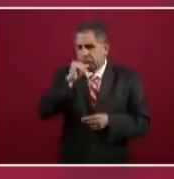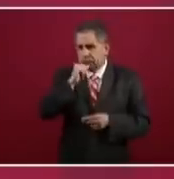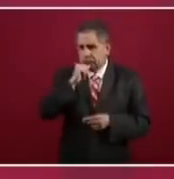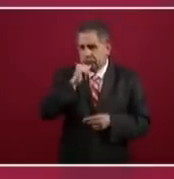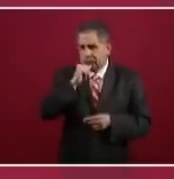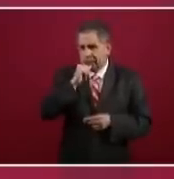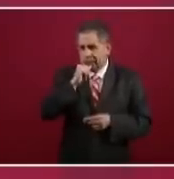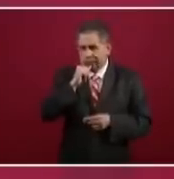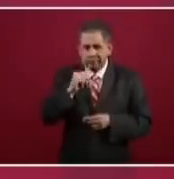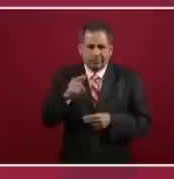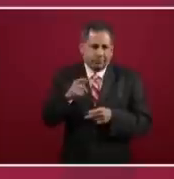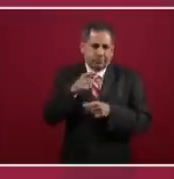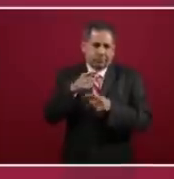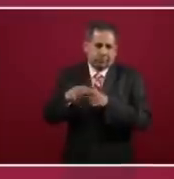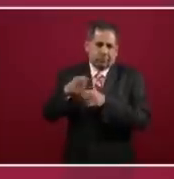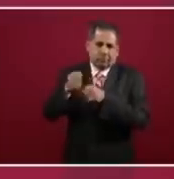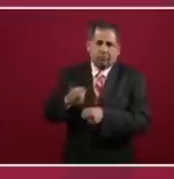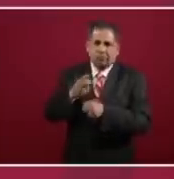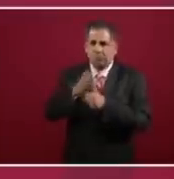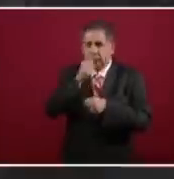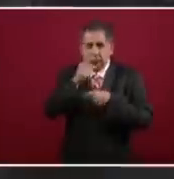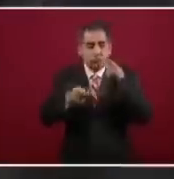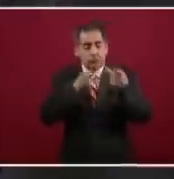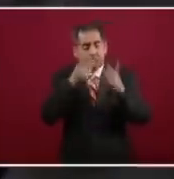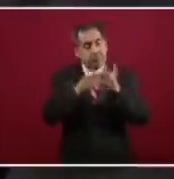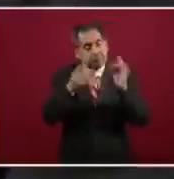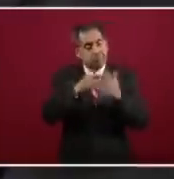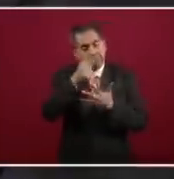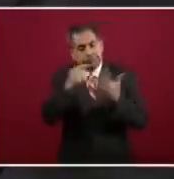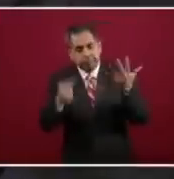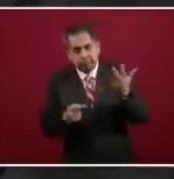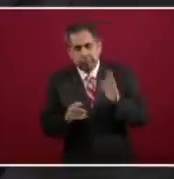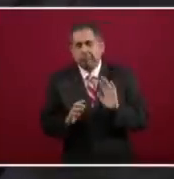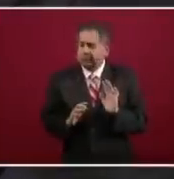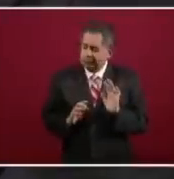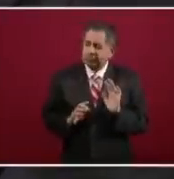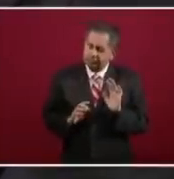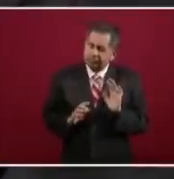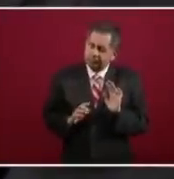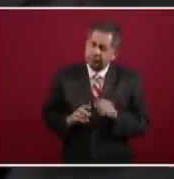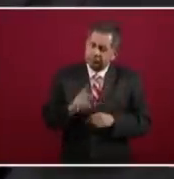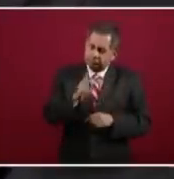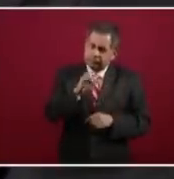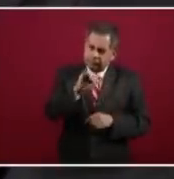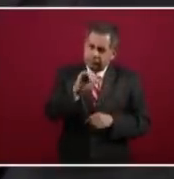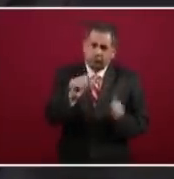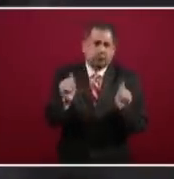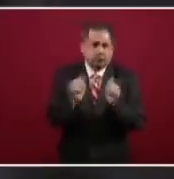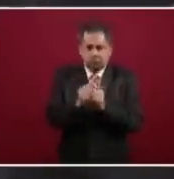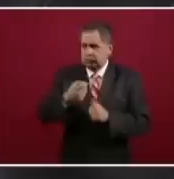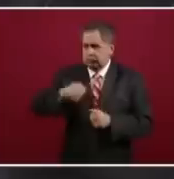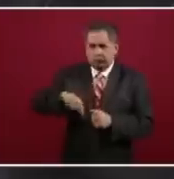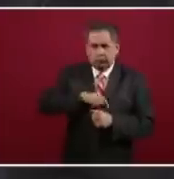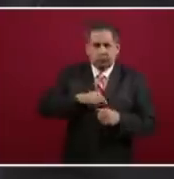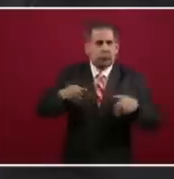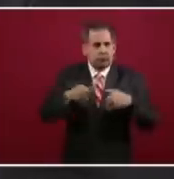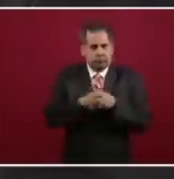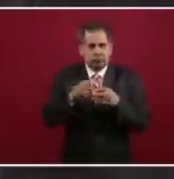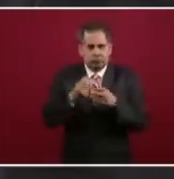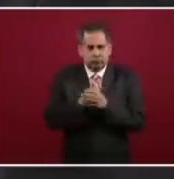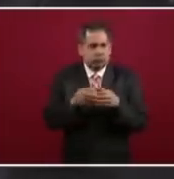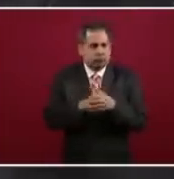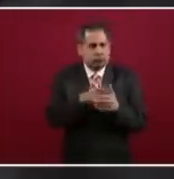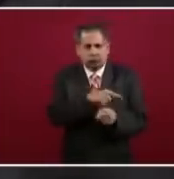por razones obvias comentarles pero si éste está con nosotros y está